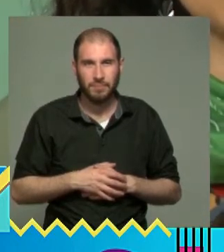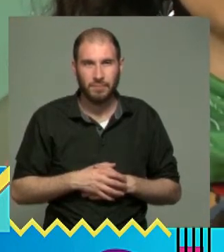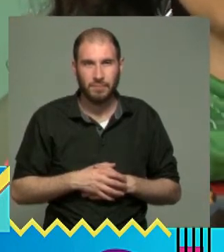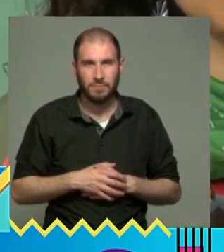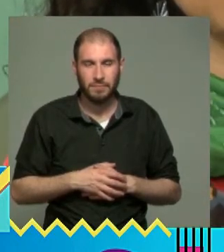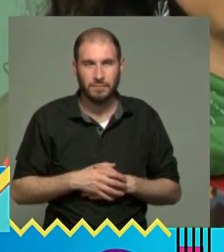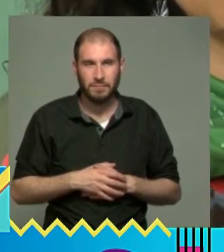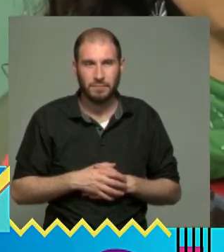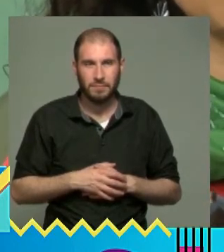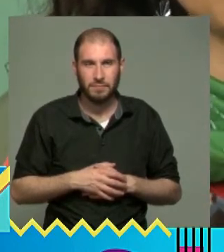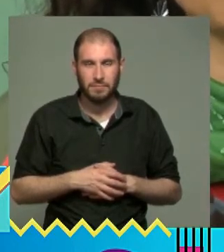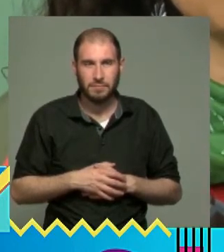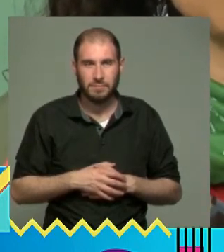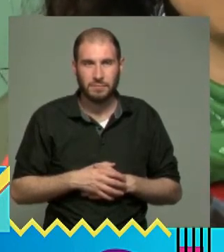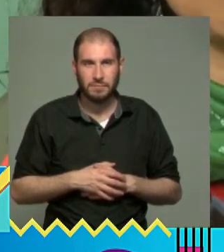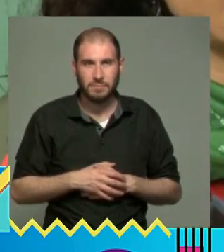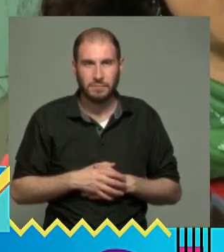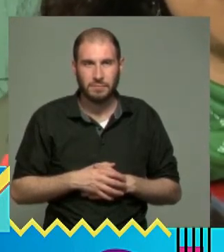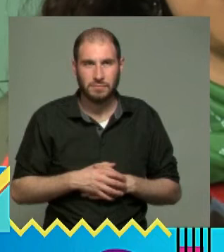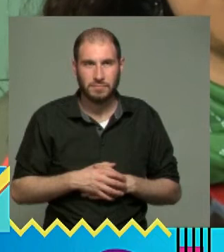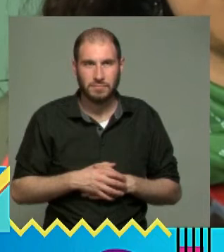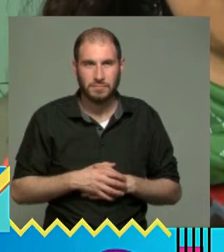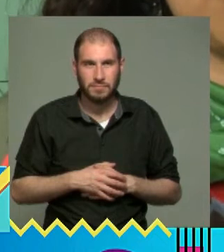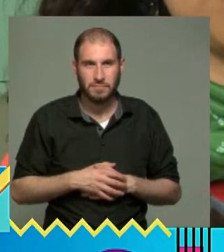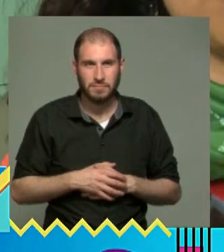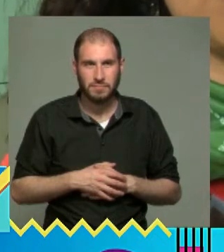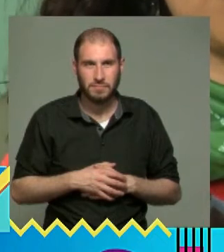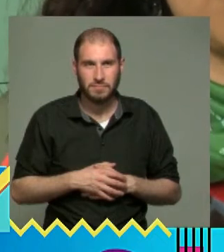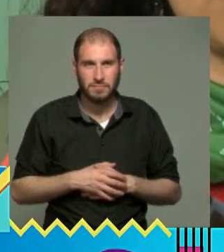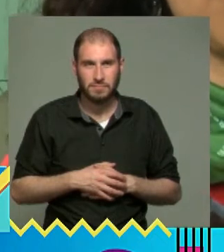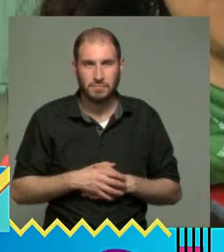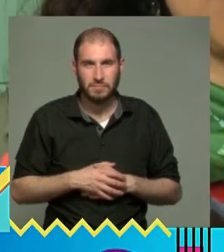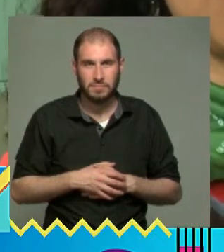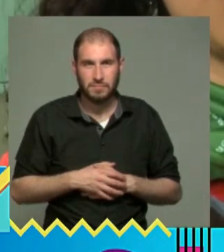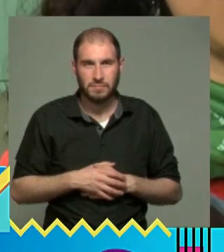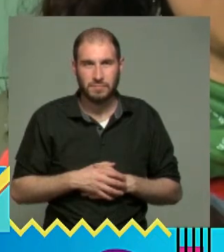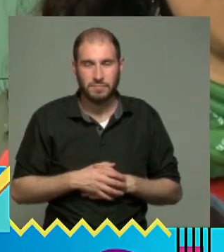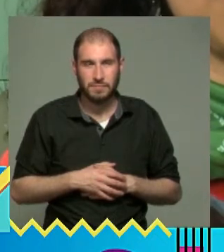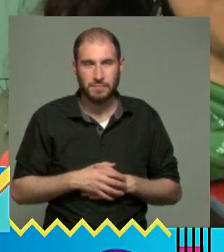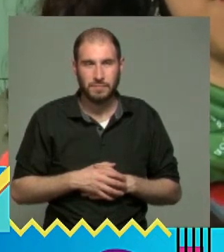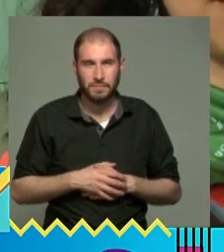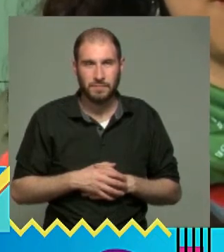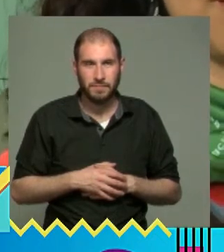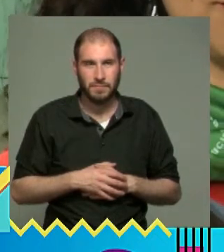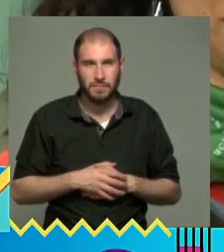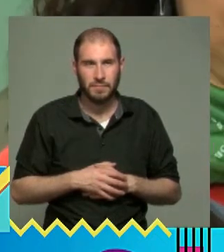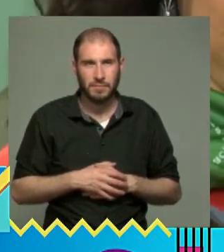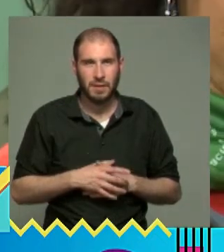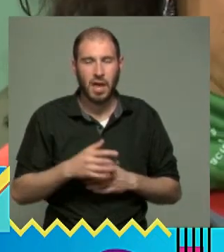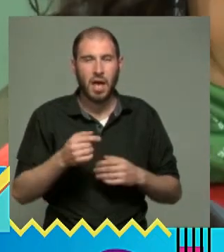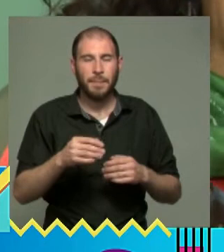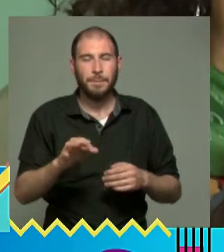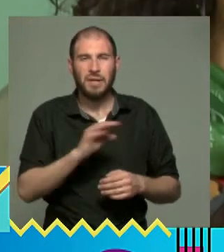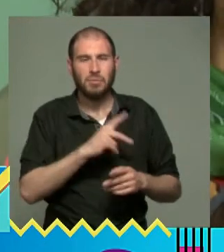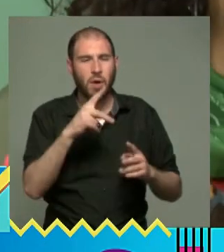en la provincia, llegaron toneladas de materiales de educación sexual integral, toneladas de preservativos que se vencieron